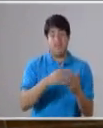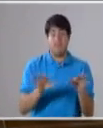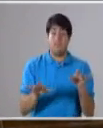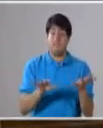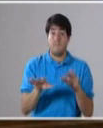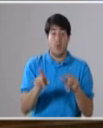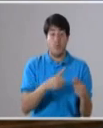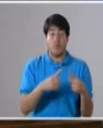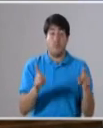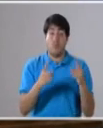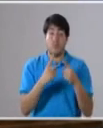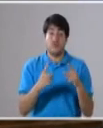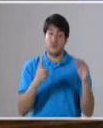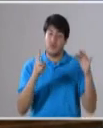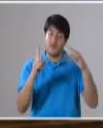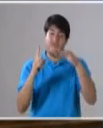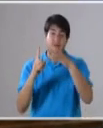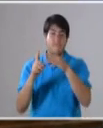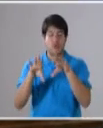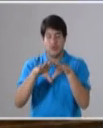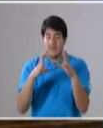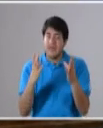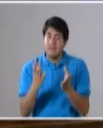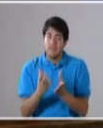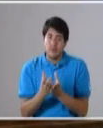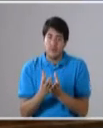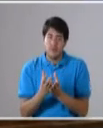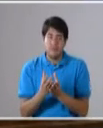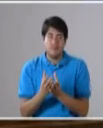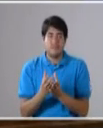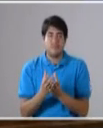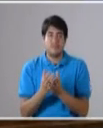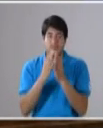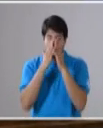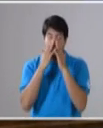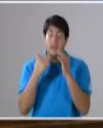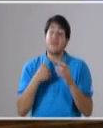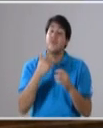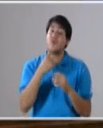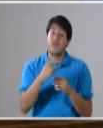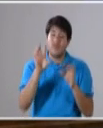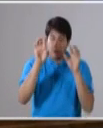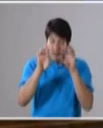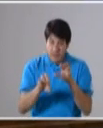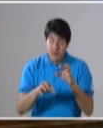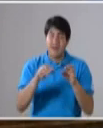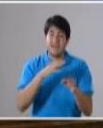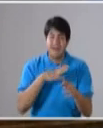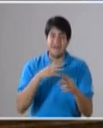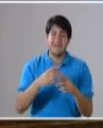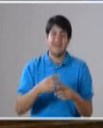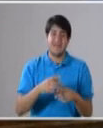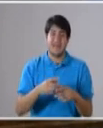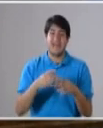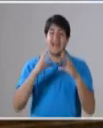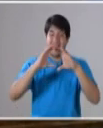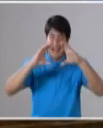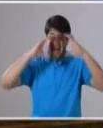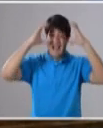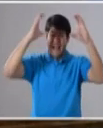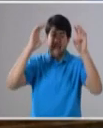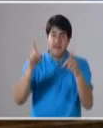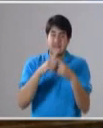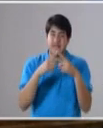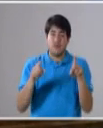digo a los que tienen el don musical, no vendan de ninguna manera su don. El don se los dio el Señor para